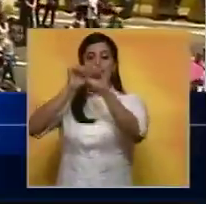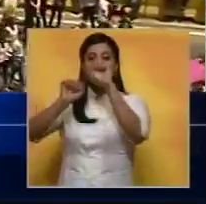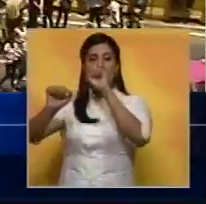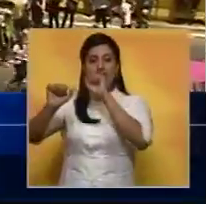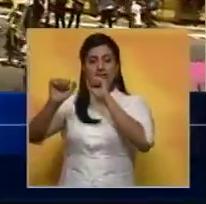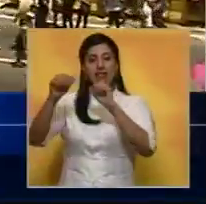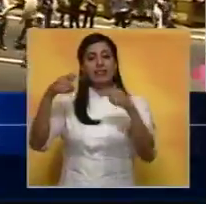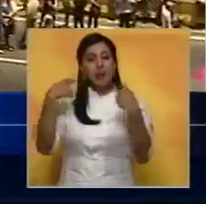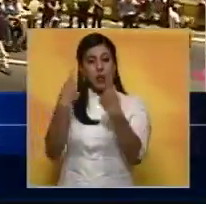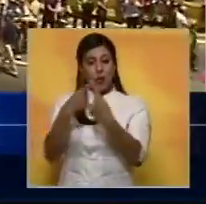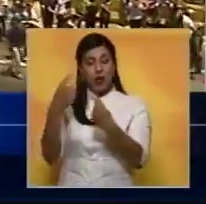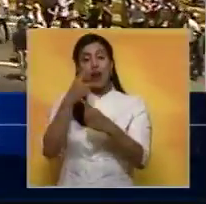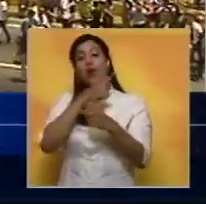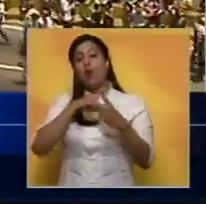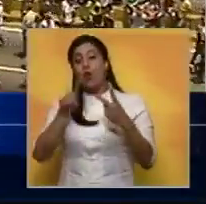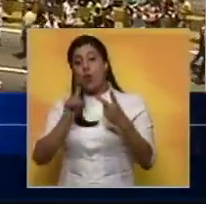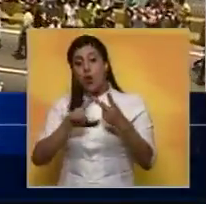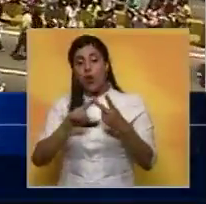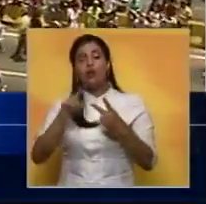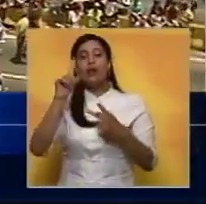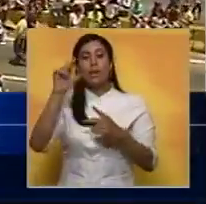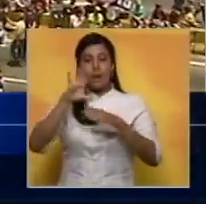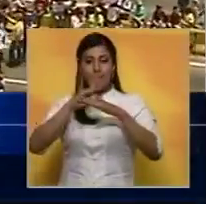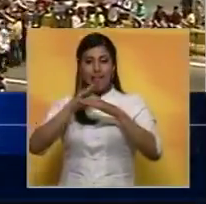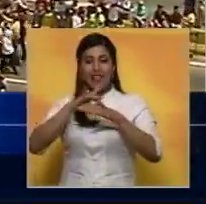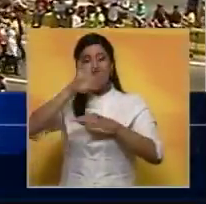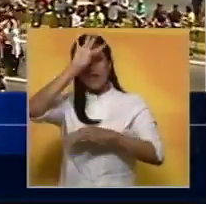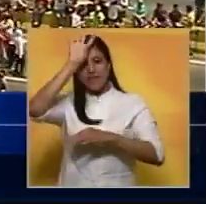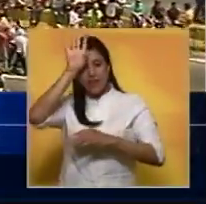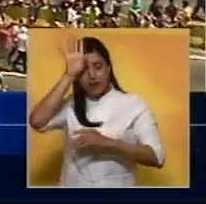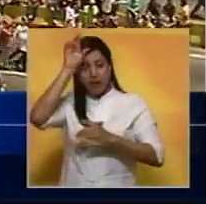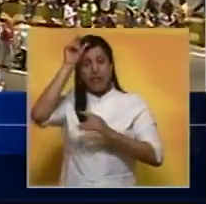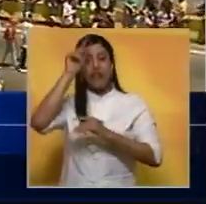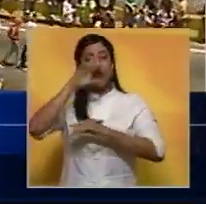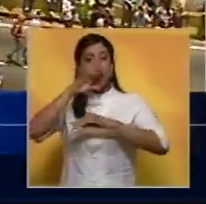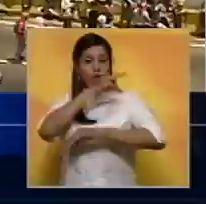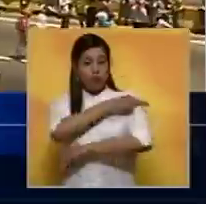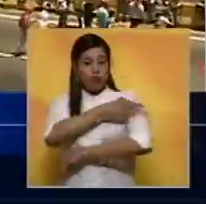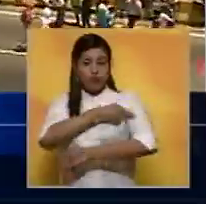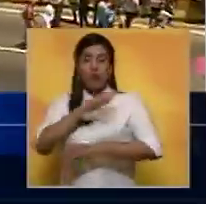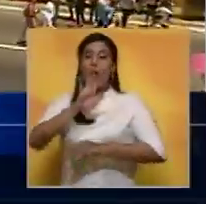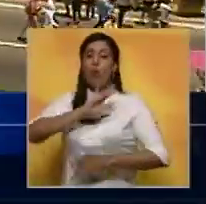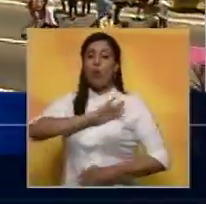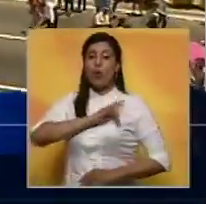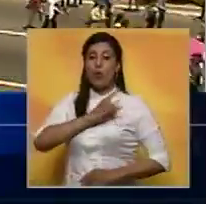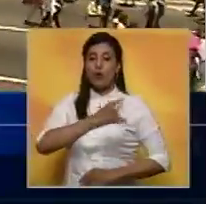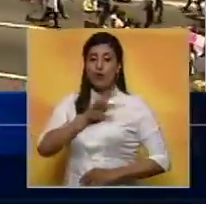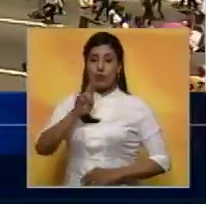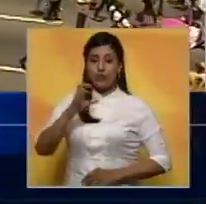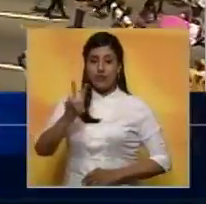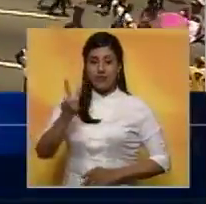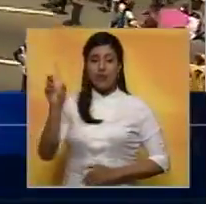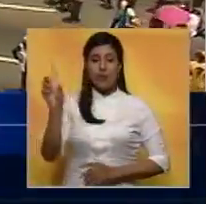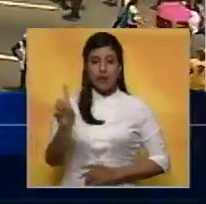del distribuidor y también cuando llegaron los médicos, las enfermeras y los paramédicos voluntarios de la Universidad Central de